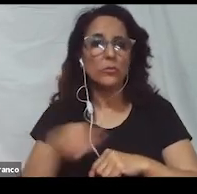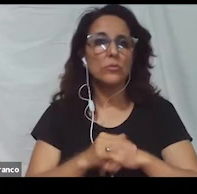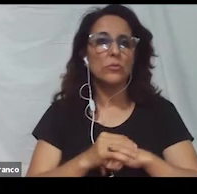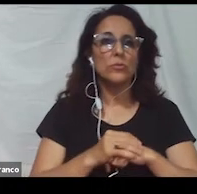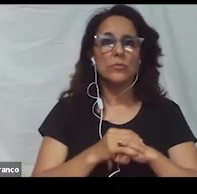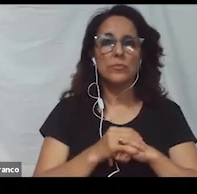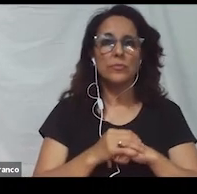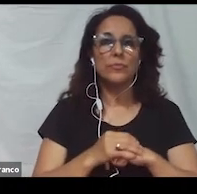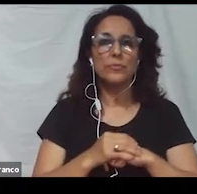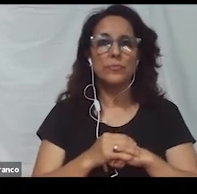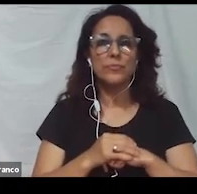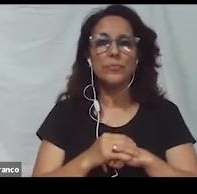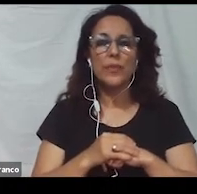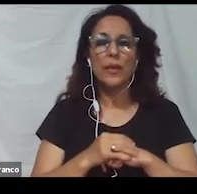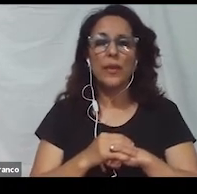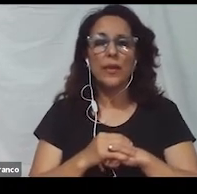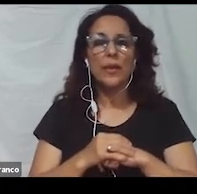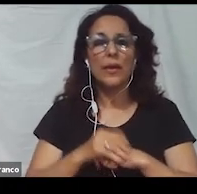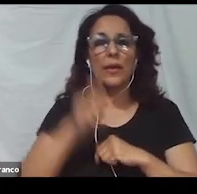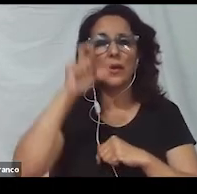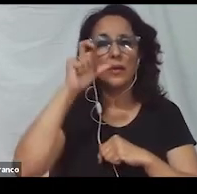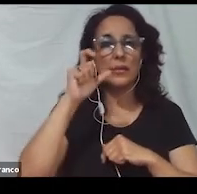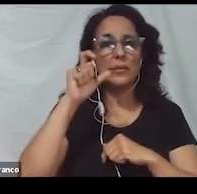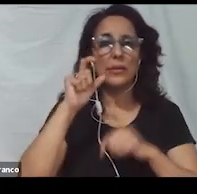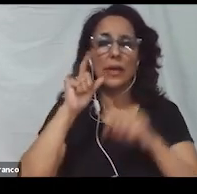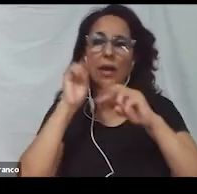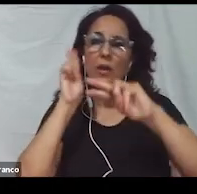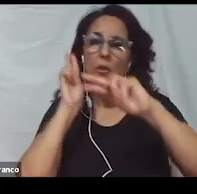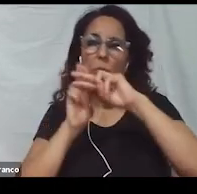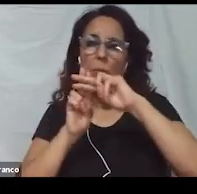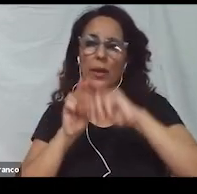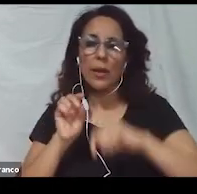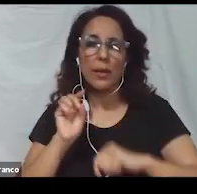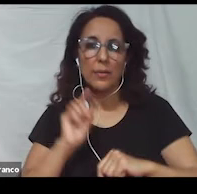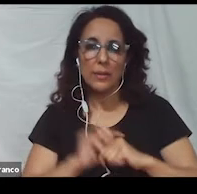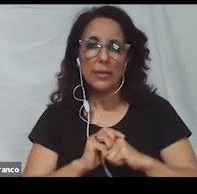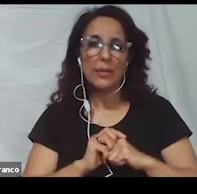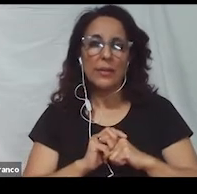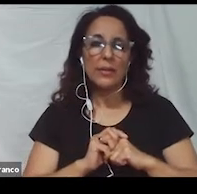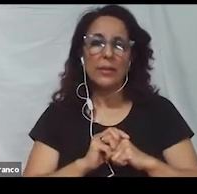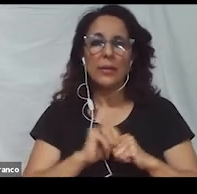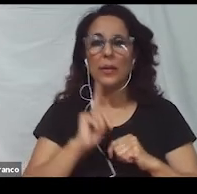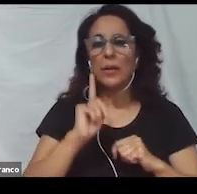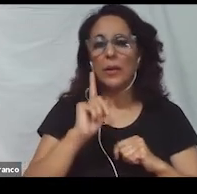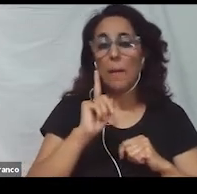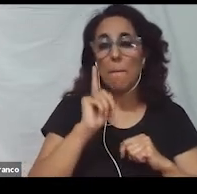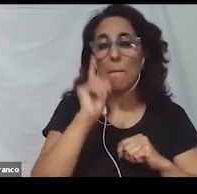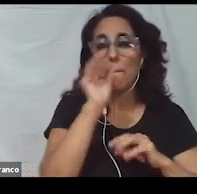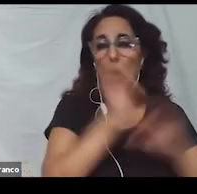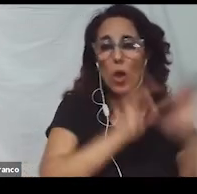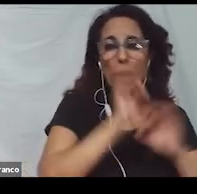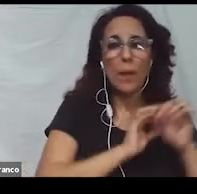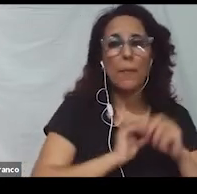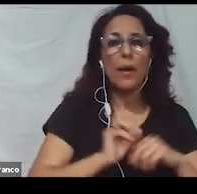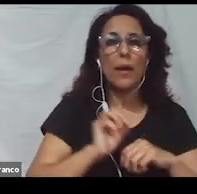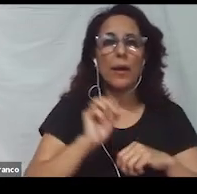en el caso de C# o C numeral, como dicen en Argentina, el Windows Form clásico de Windows. Si quieren programar